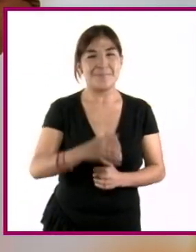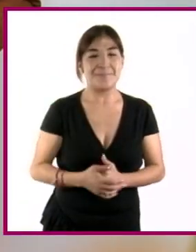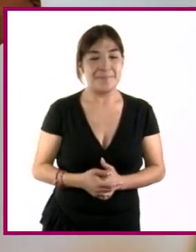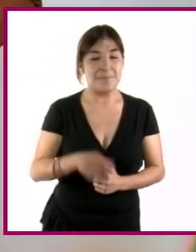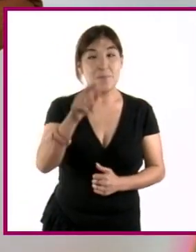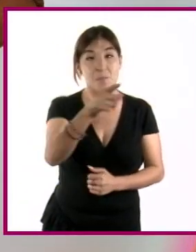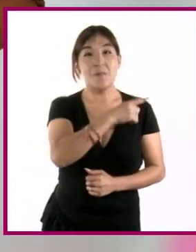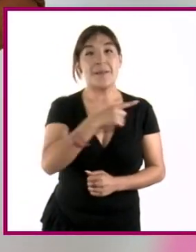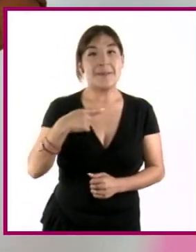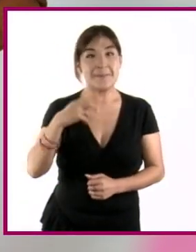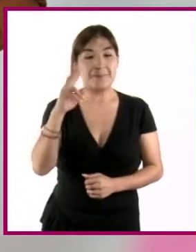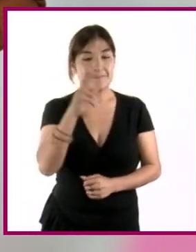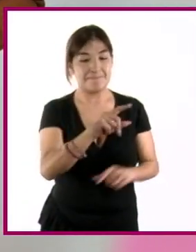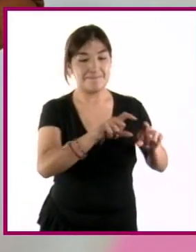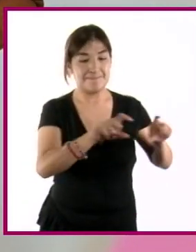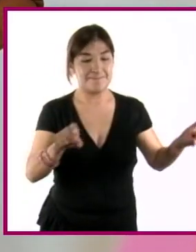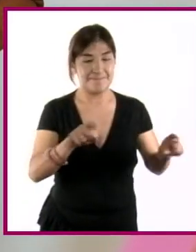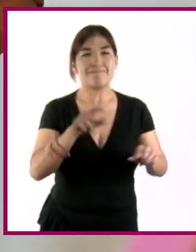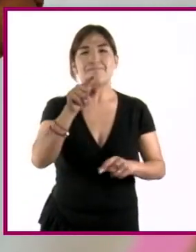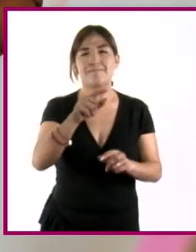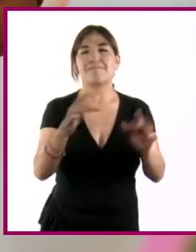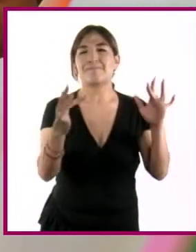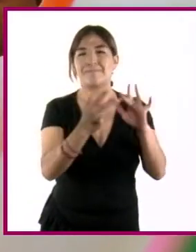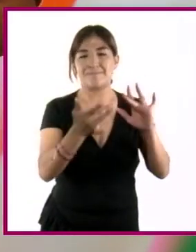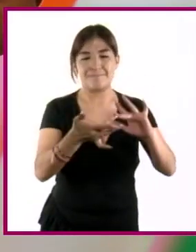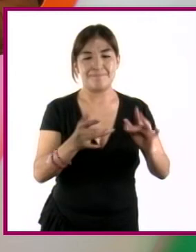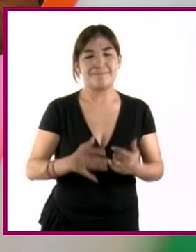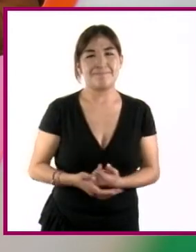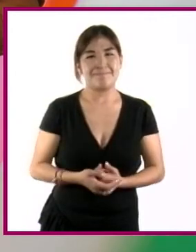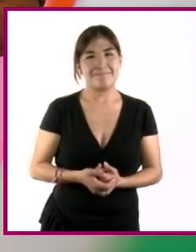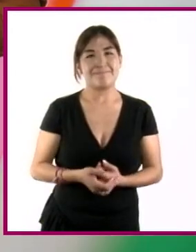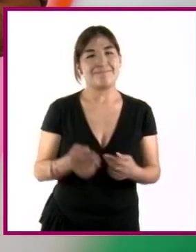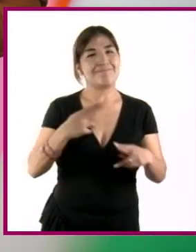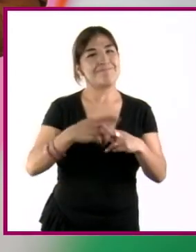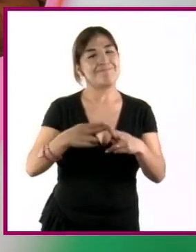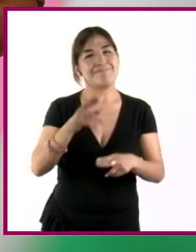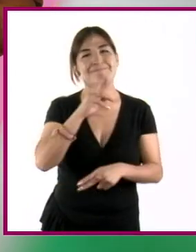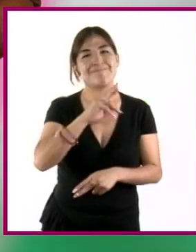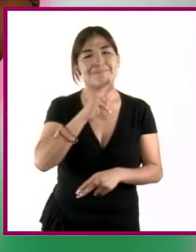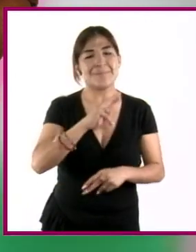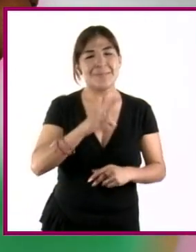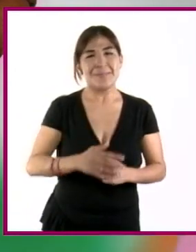olviden visitarnos en nuestras redes sociales. ¡Hasta pronto!